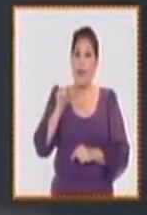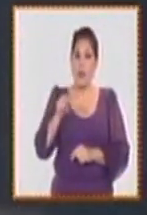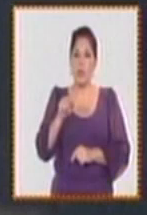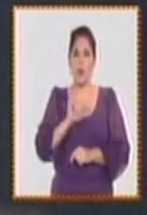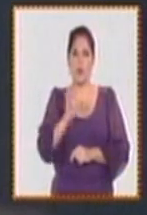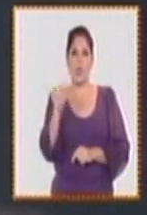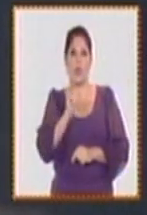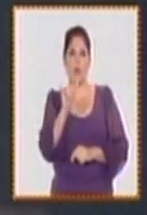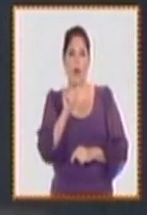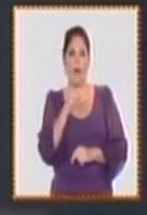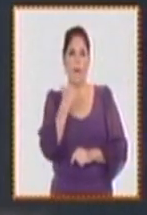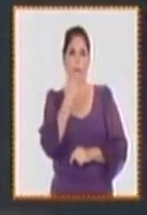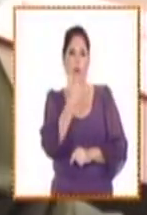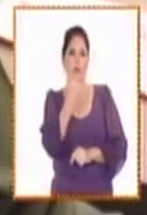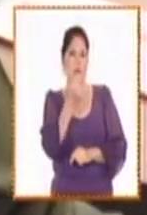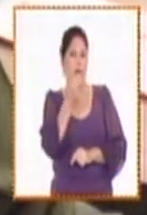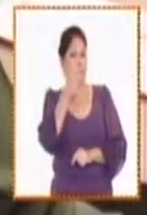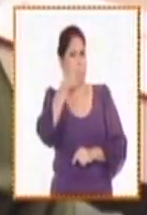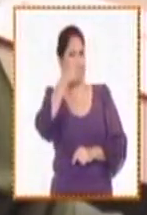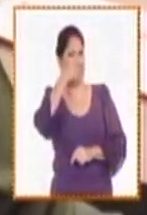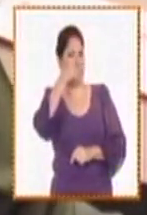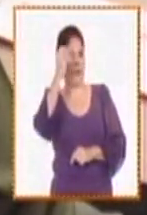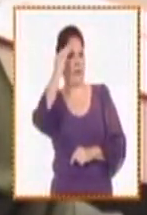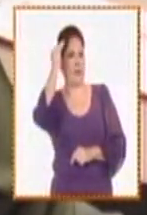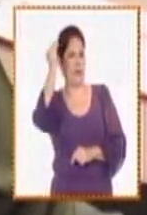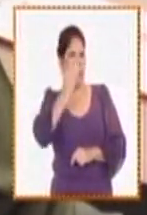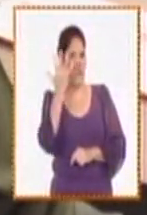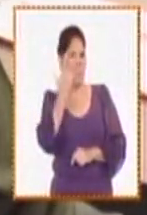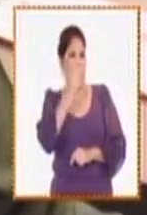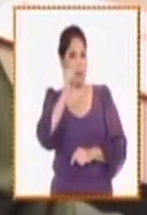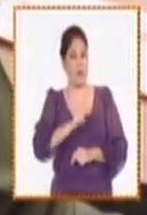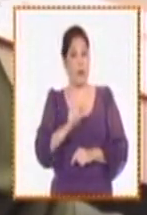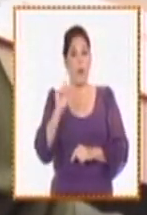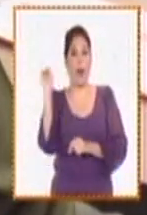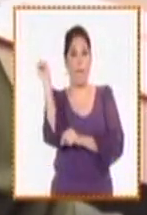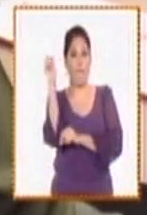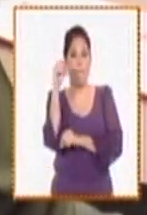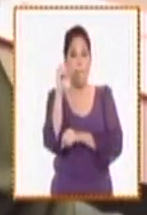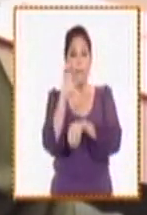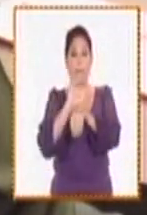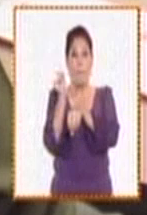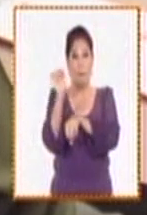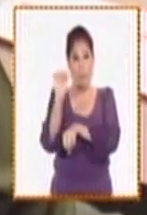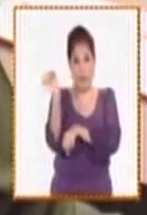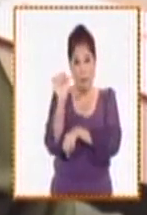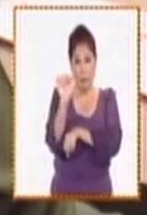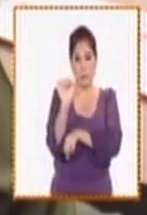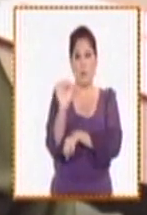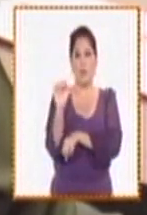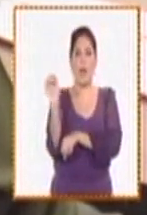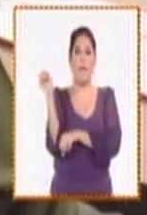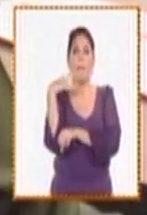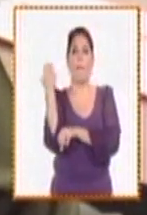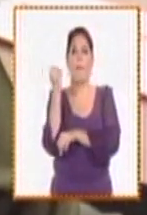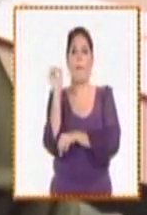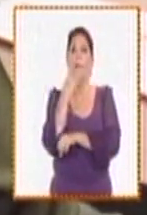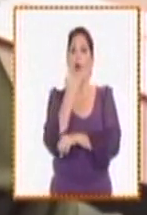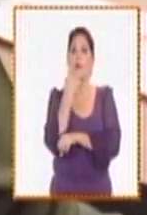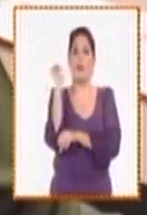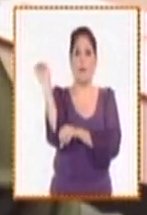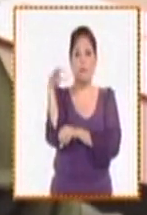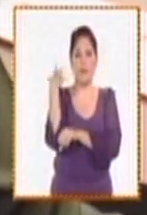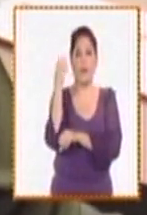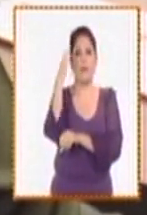la pericia de oficiales operativos, peritos, oficiales de patrulla de los puntos de control y de policía de carretera, los que en su actual diario van